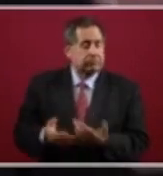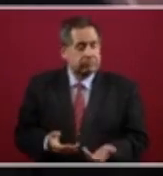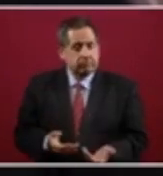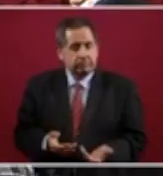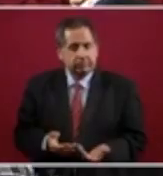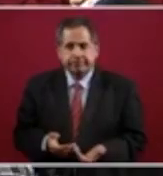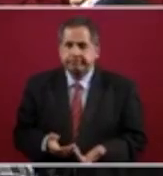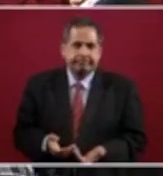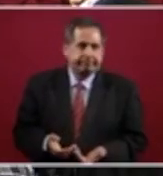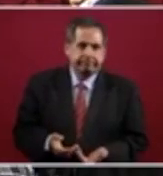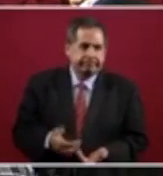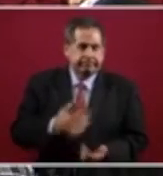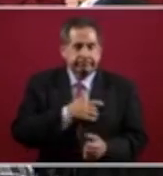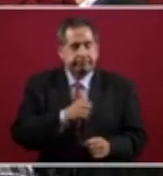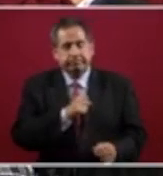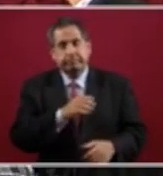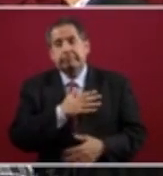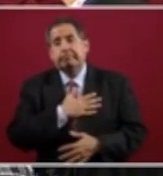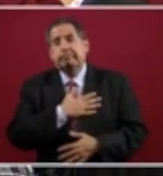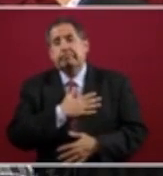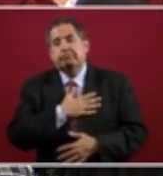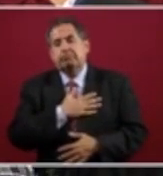pues sencillamente se muere.